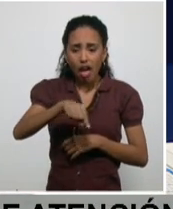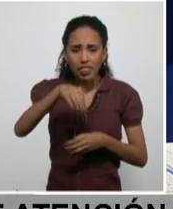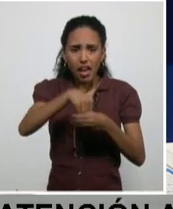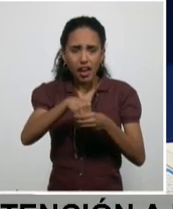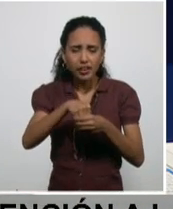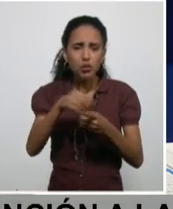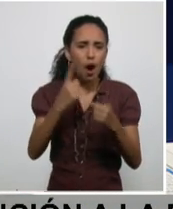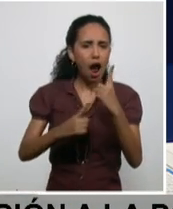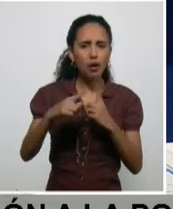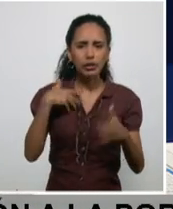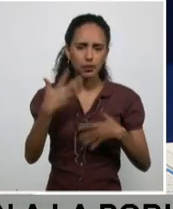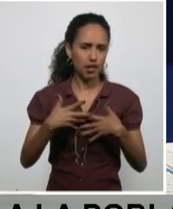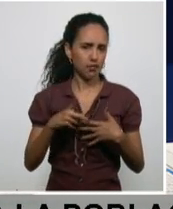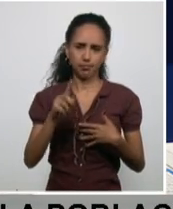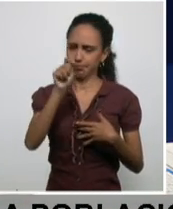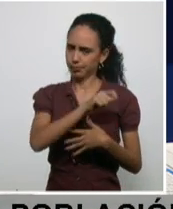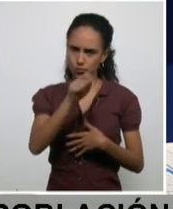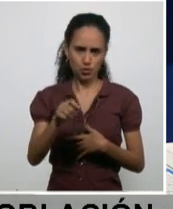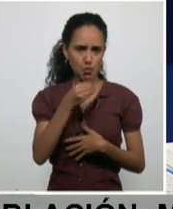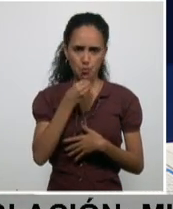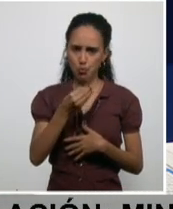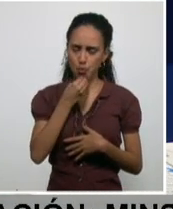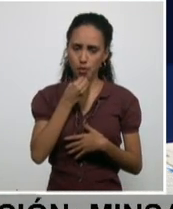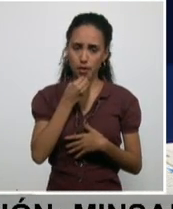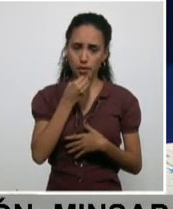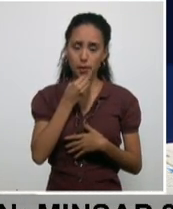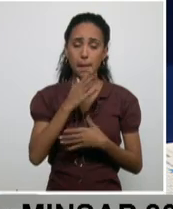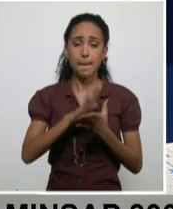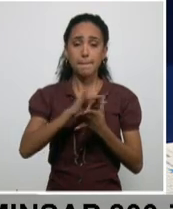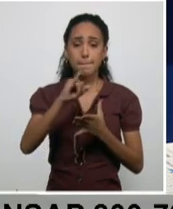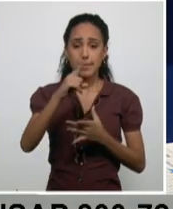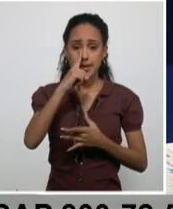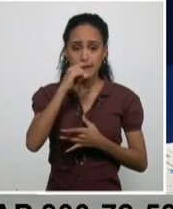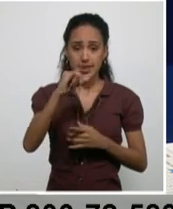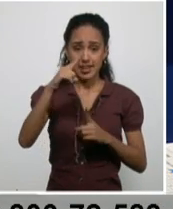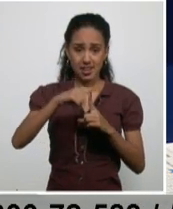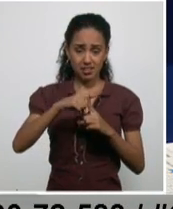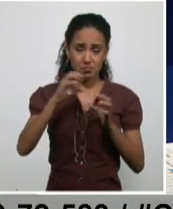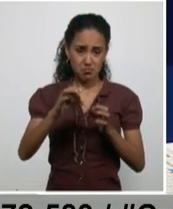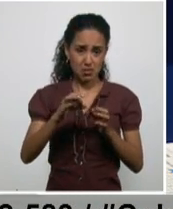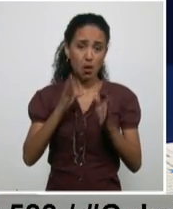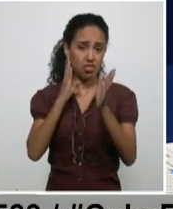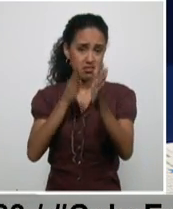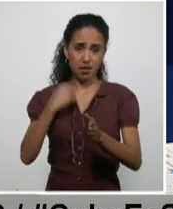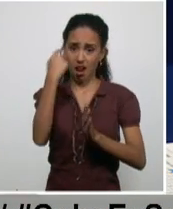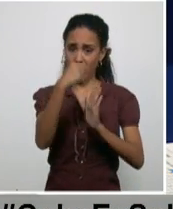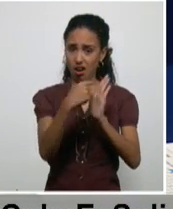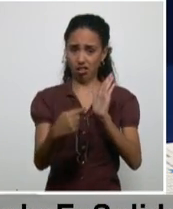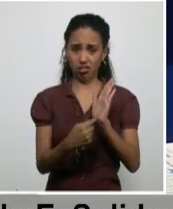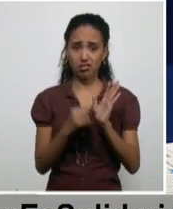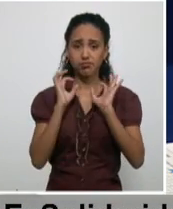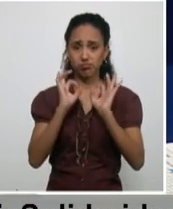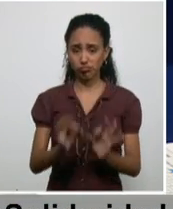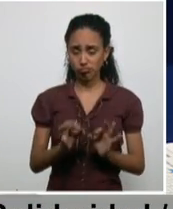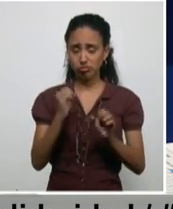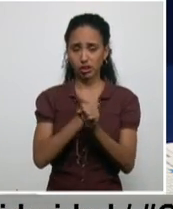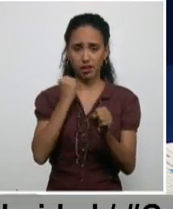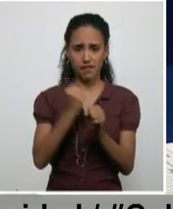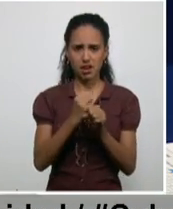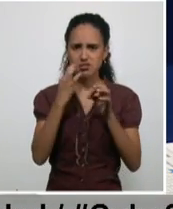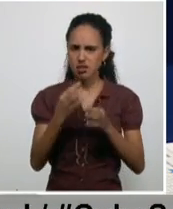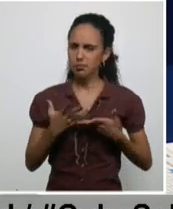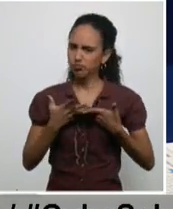es natural, y como yo dije, el Ministerio del Interior, con la disciplina que lo caracteriza, pues siempre está